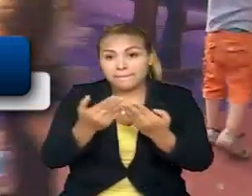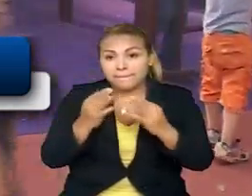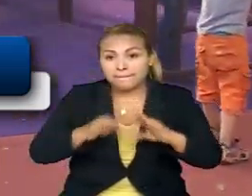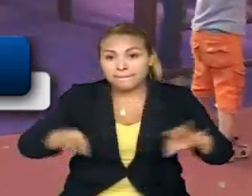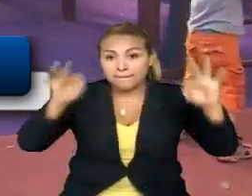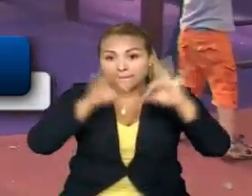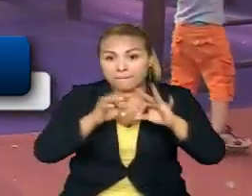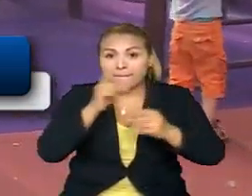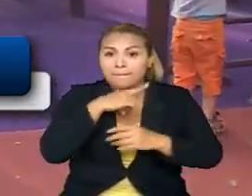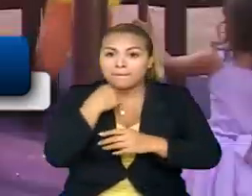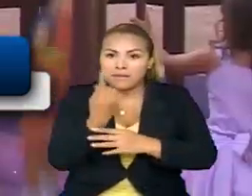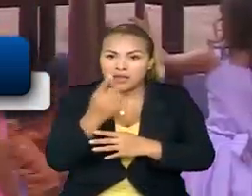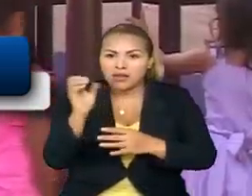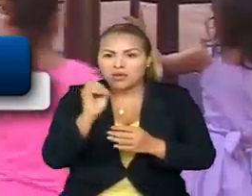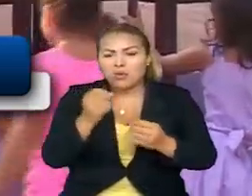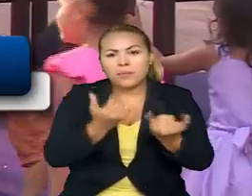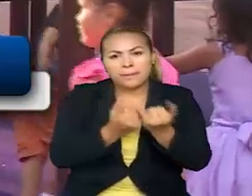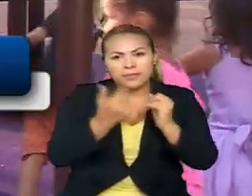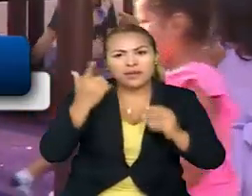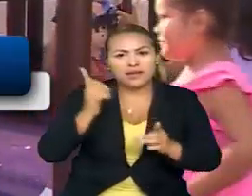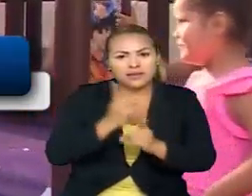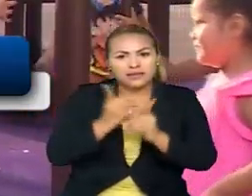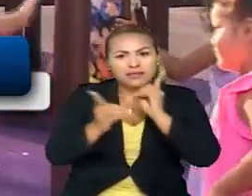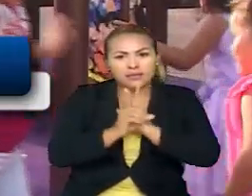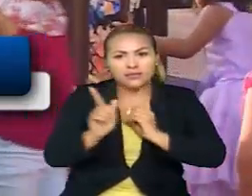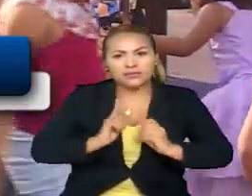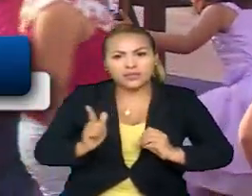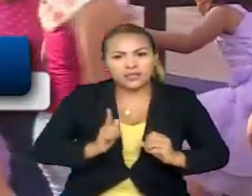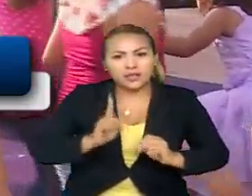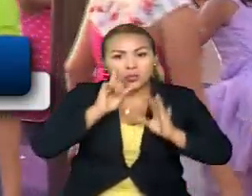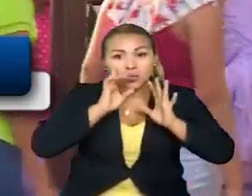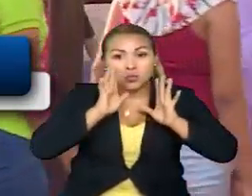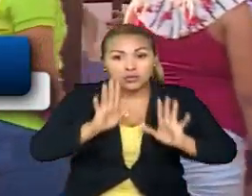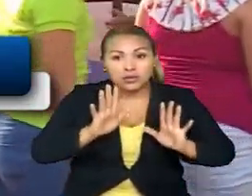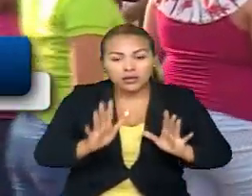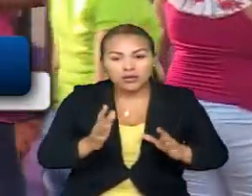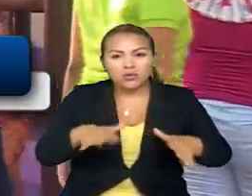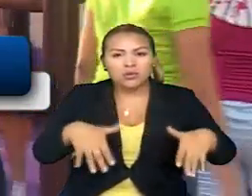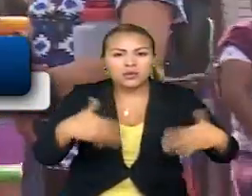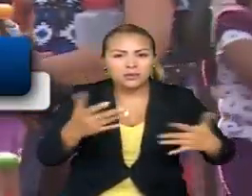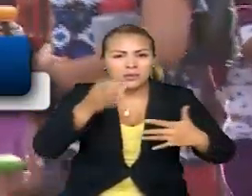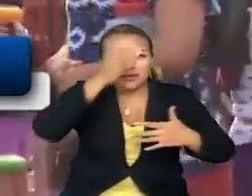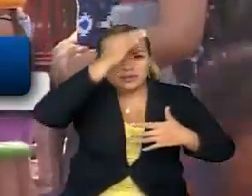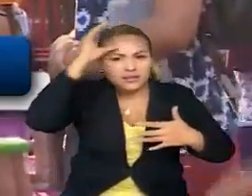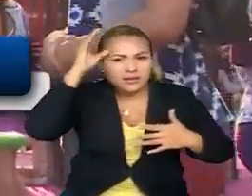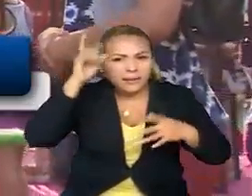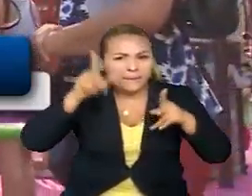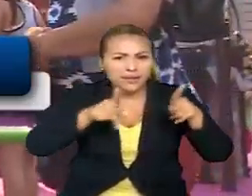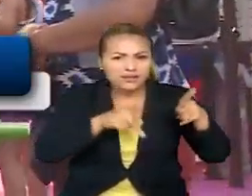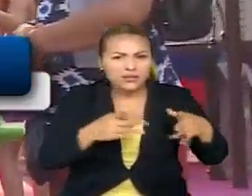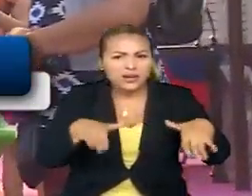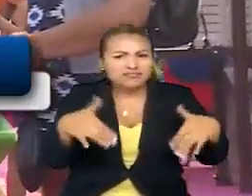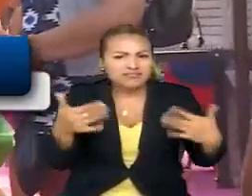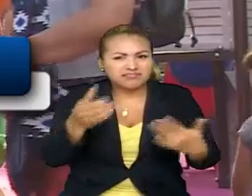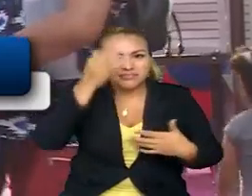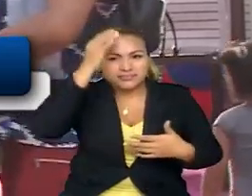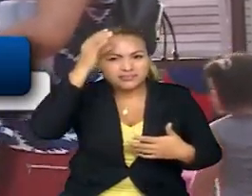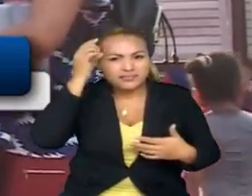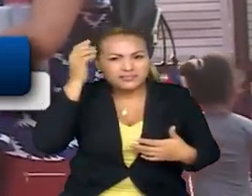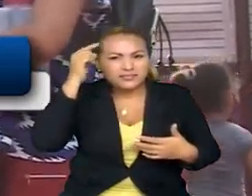y lo creo que es mentir es falso hay que tener mucho cuidado en esto de las redes sociales incluso en la televisión de lo que leemos